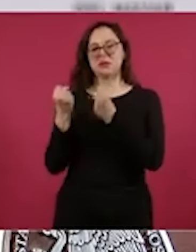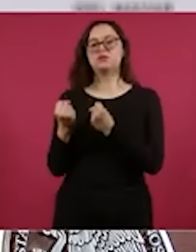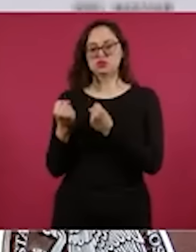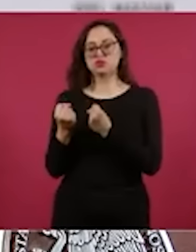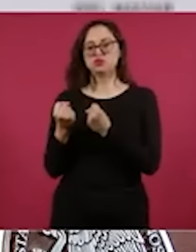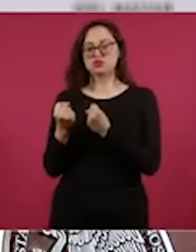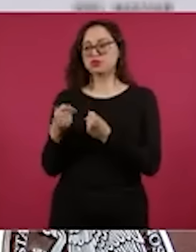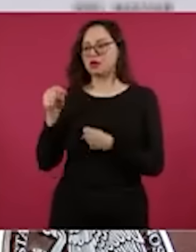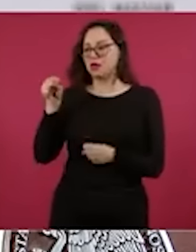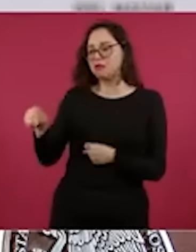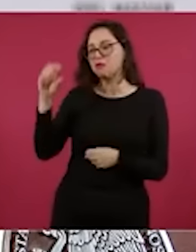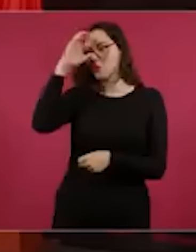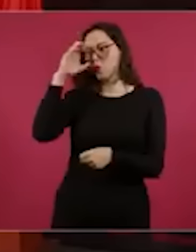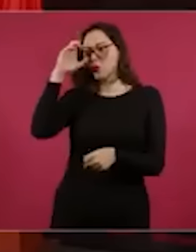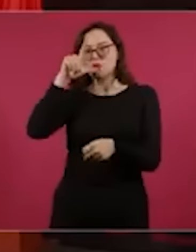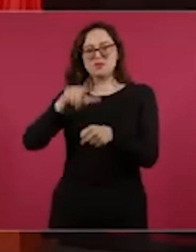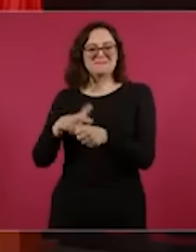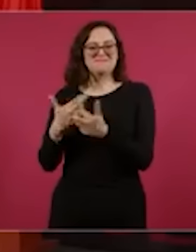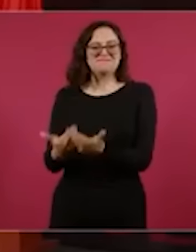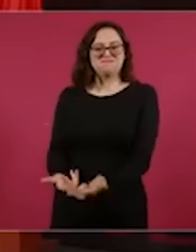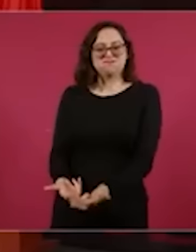un gran centro cultural, sin duda.